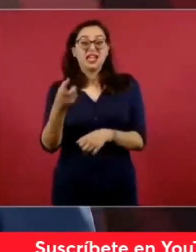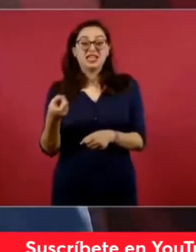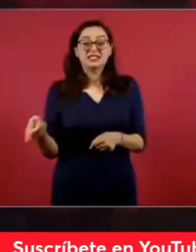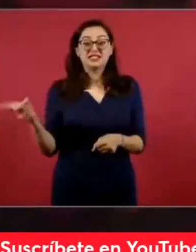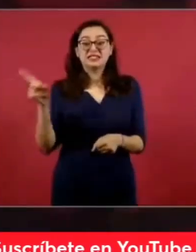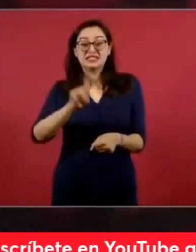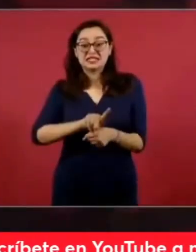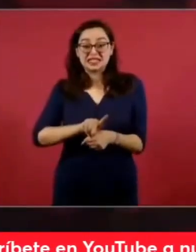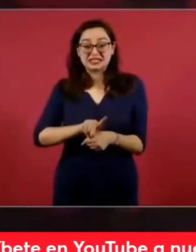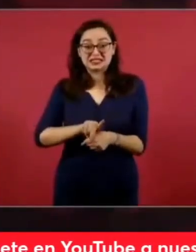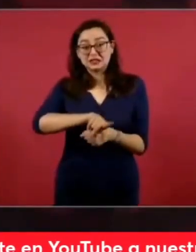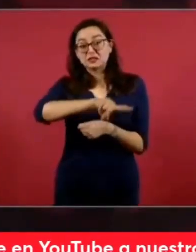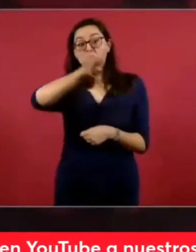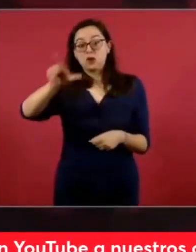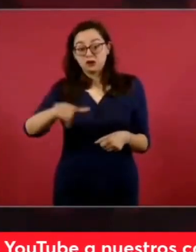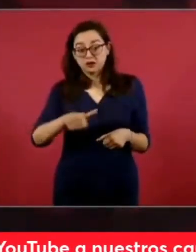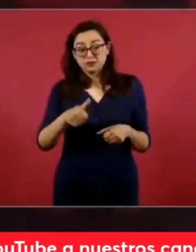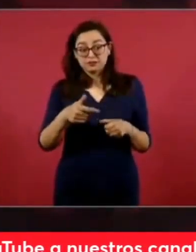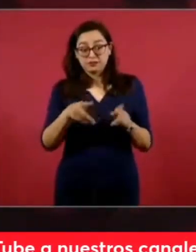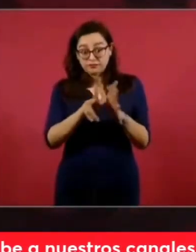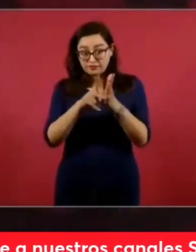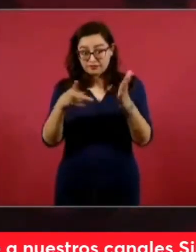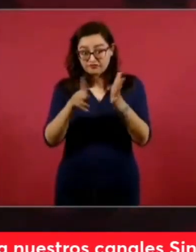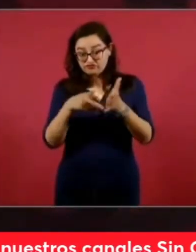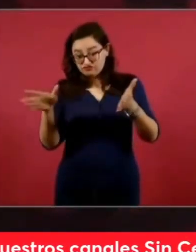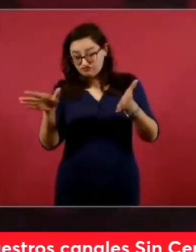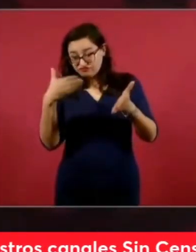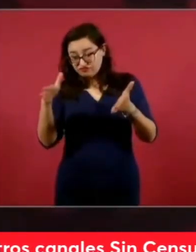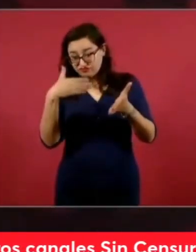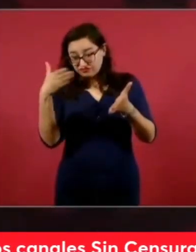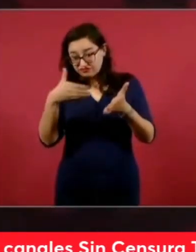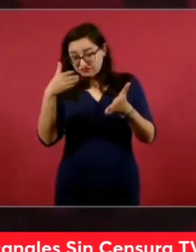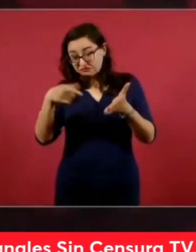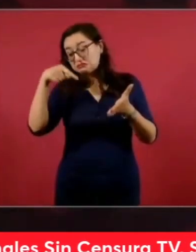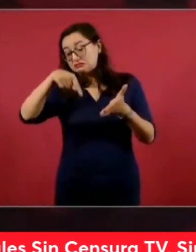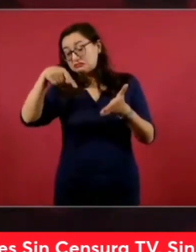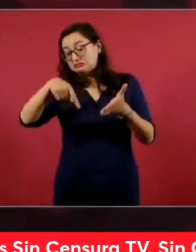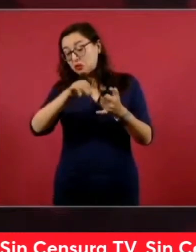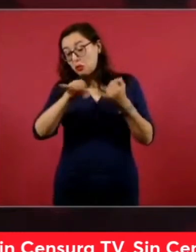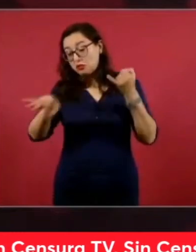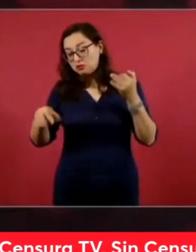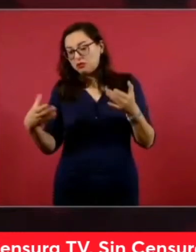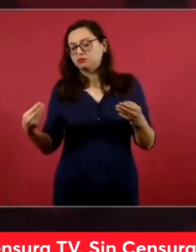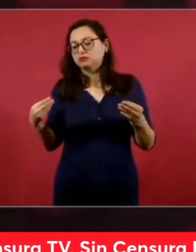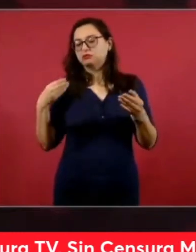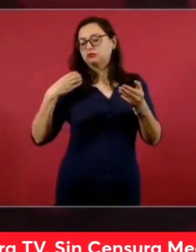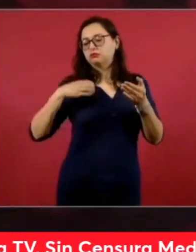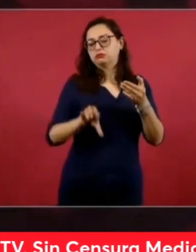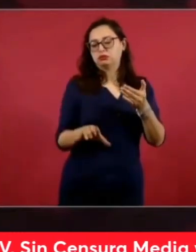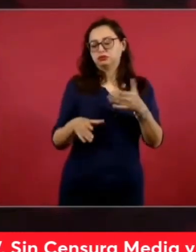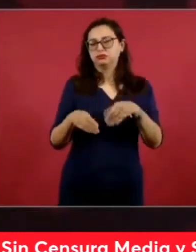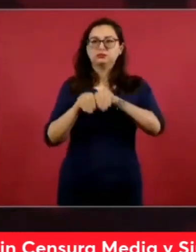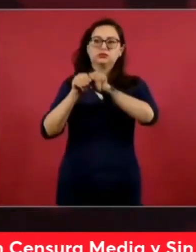Hay más libertad. Cualquiera puede expresarse y no hay censura.